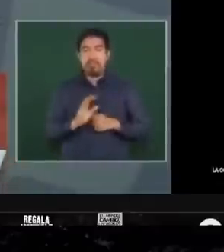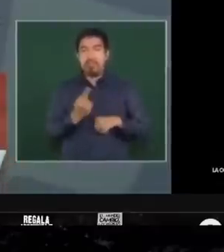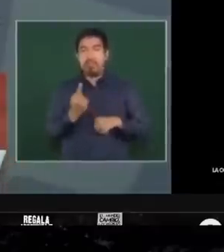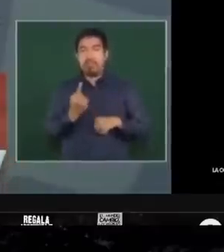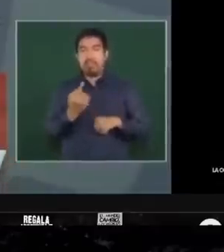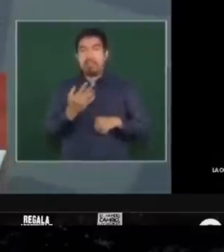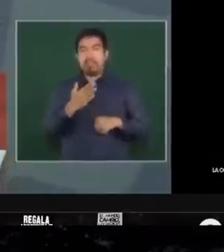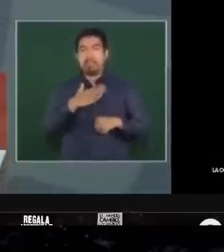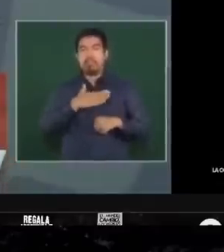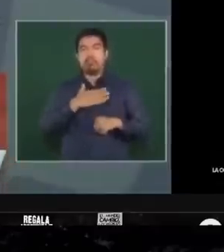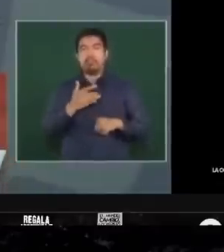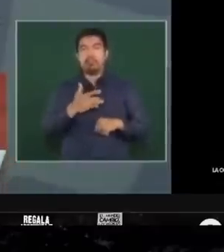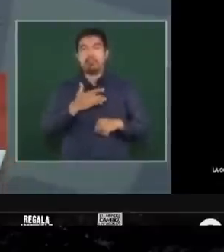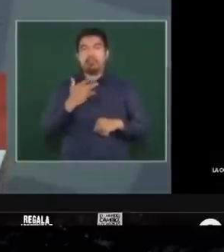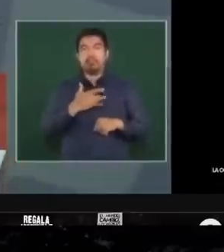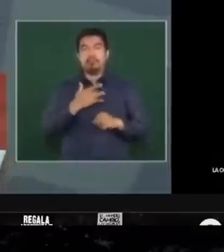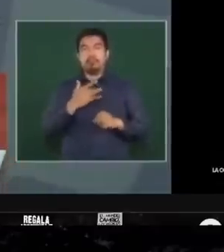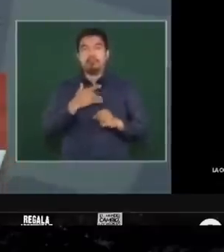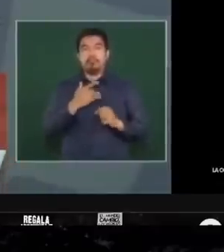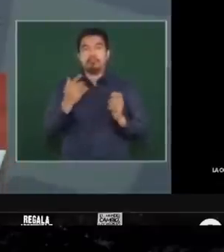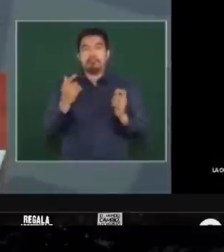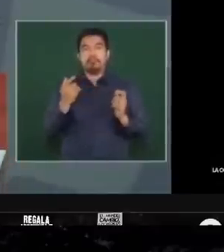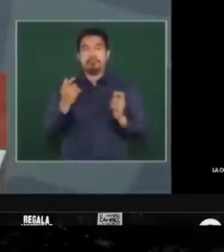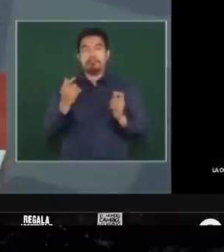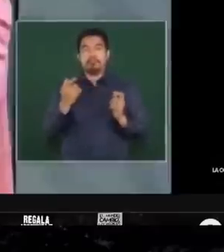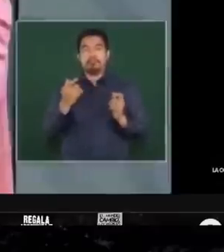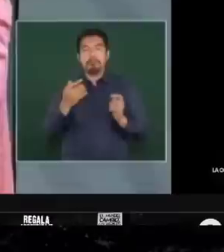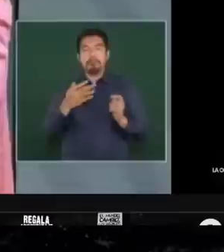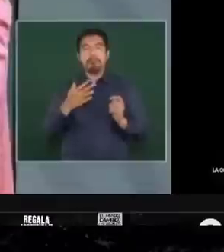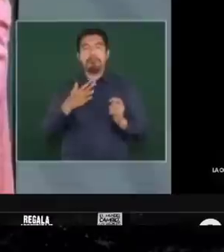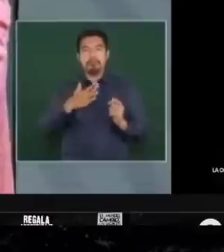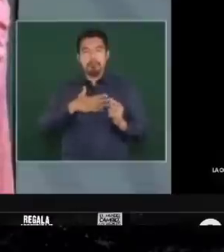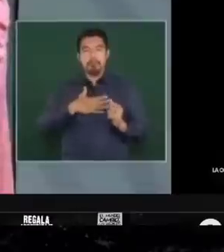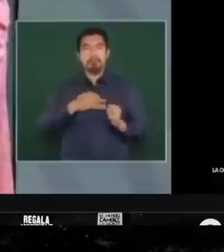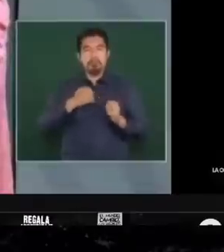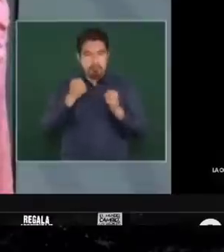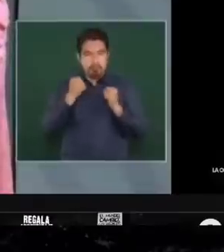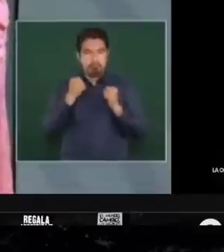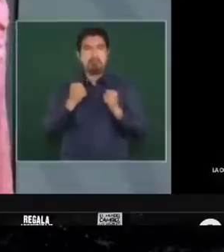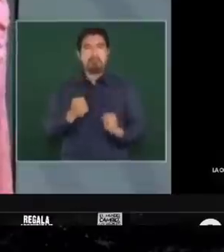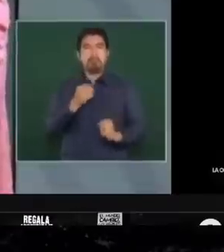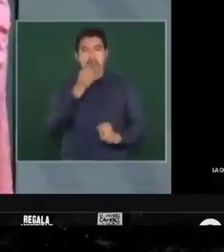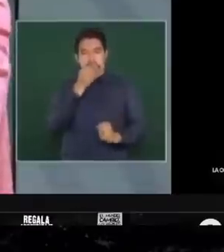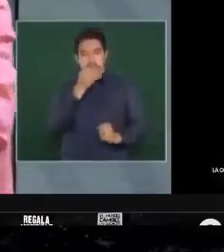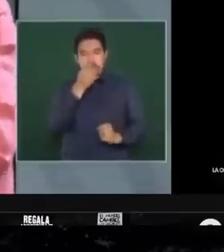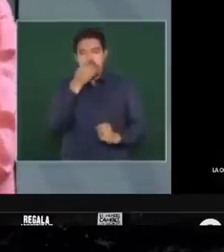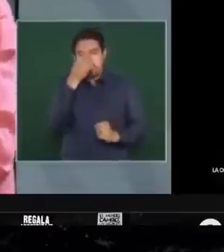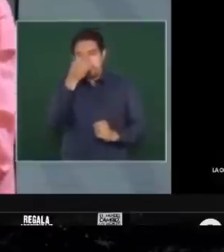sostengo de que ese grupo